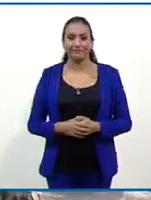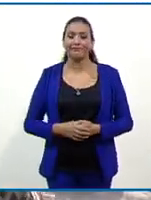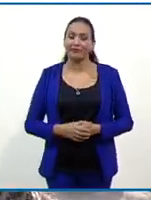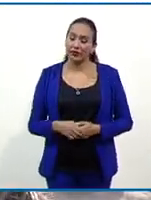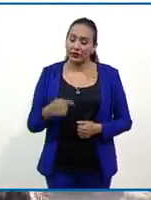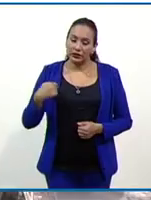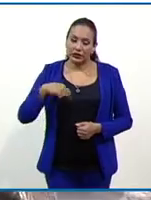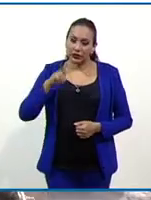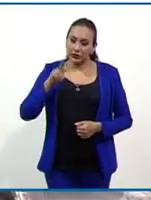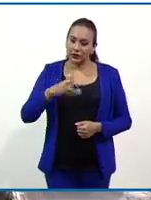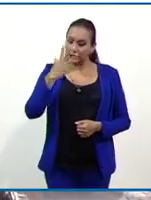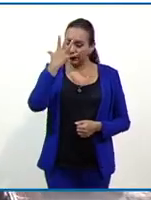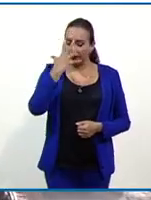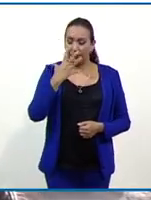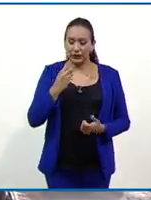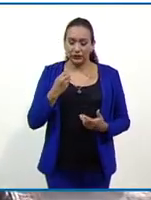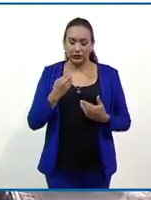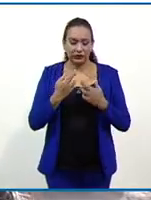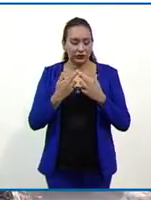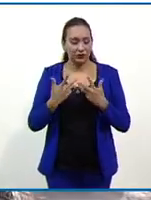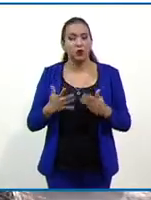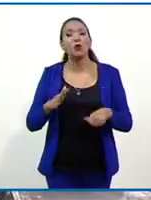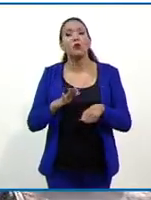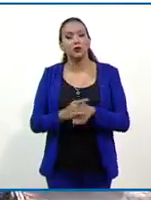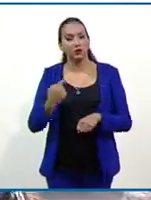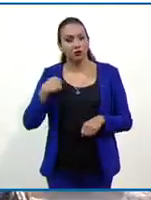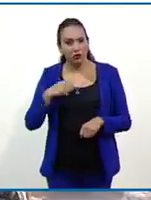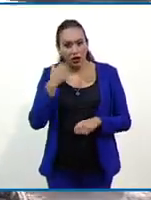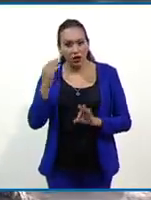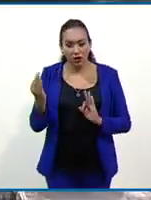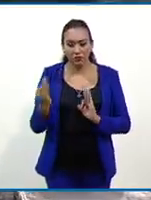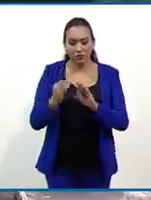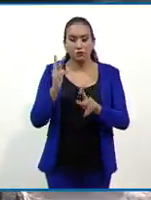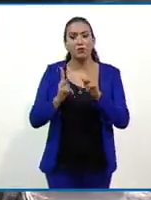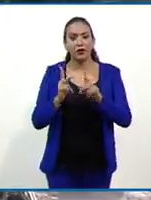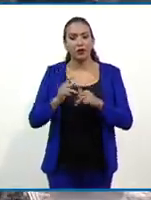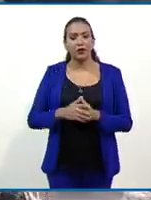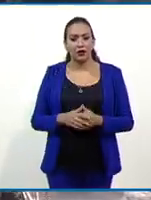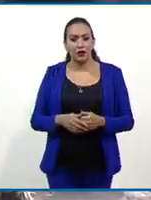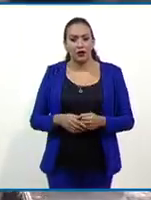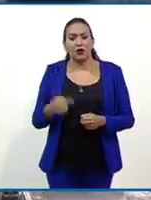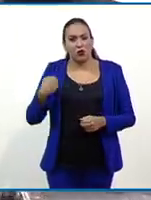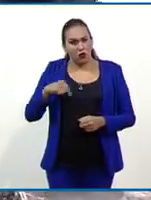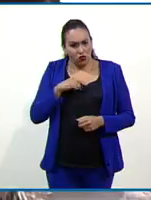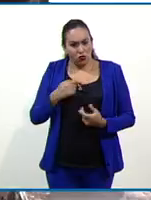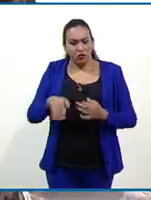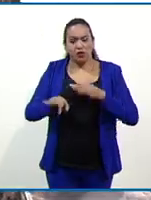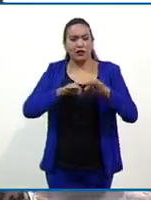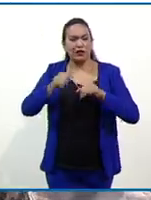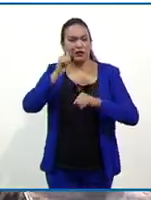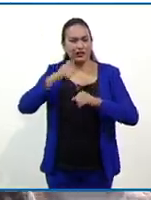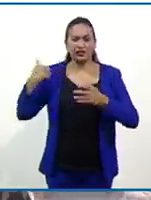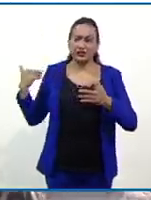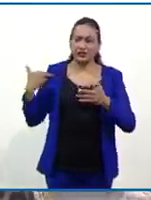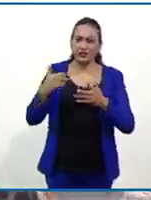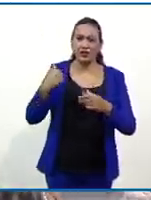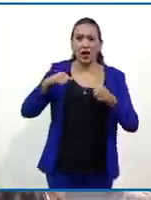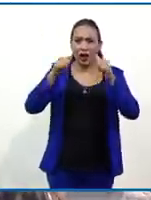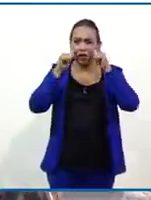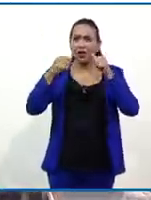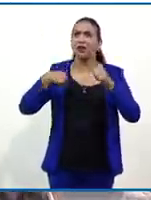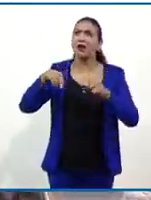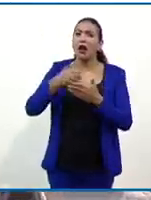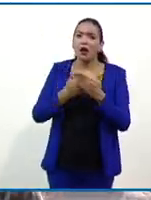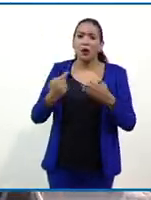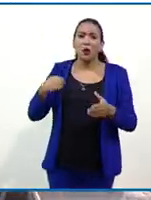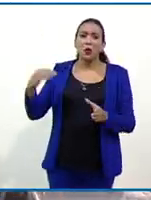diálogo con el Consejo de la Judicatura Federal como titulares, para que se nos escuchara. No hemos sido escuchados